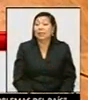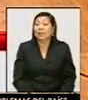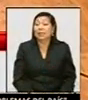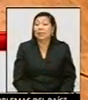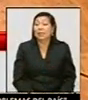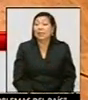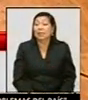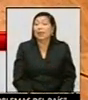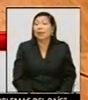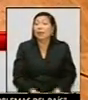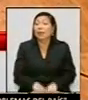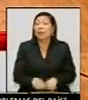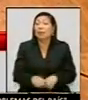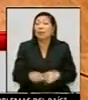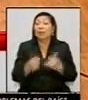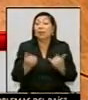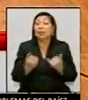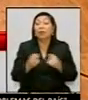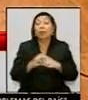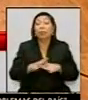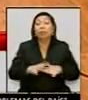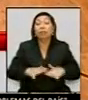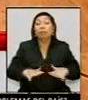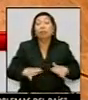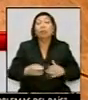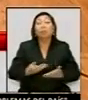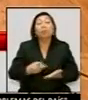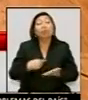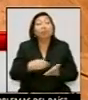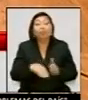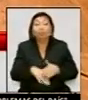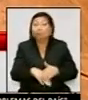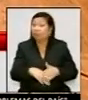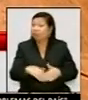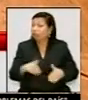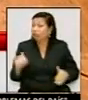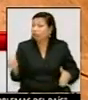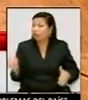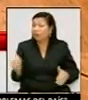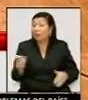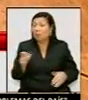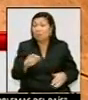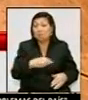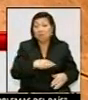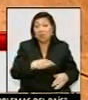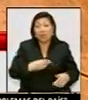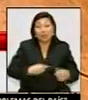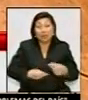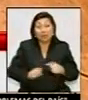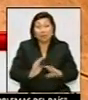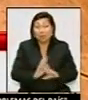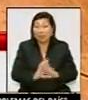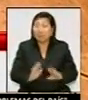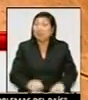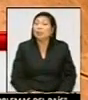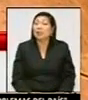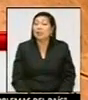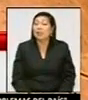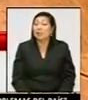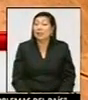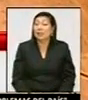también hacer extensivo y vamos a retirar a los ministros que asistan